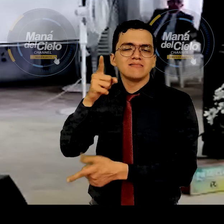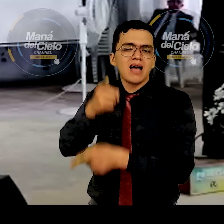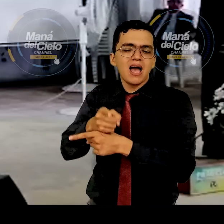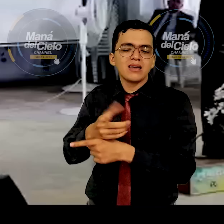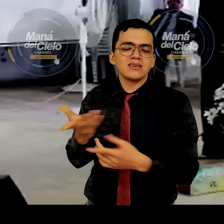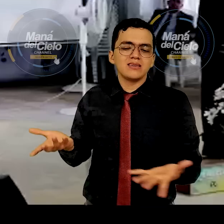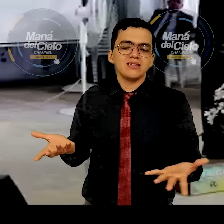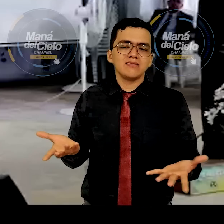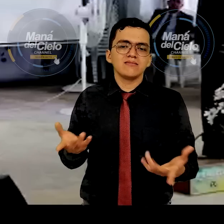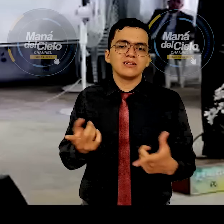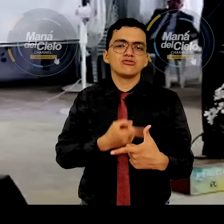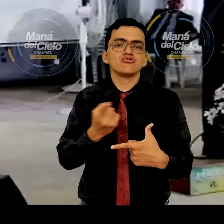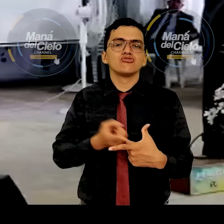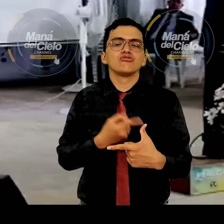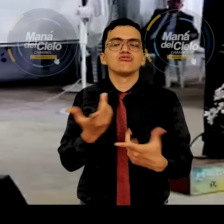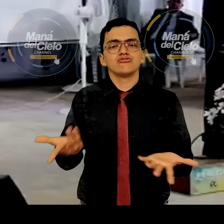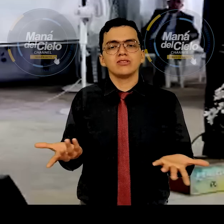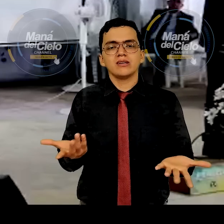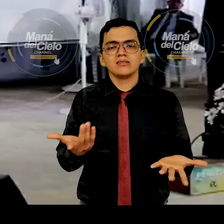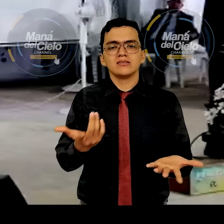Aleluya.